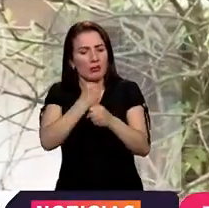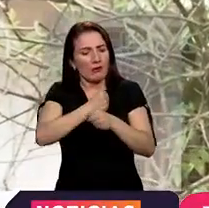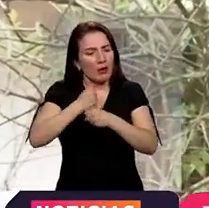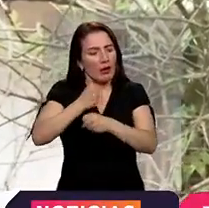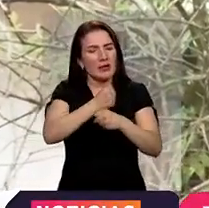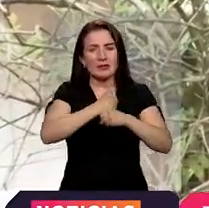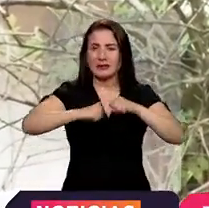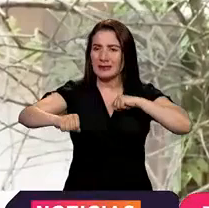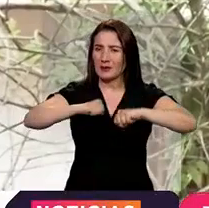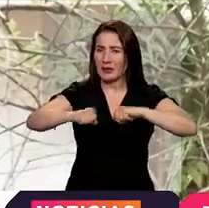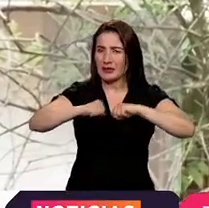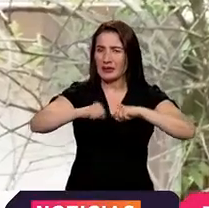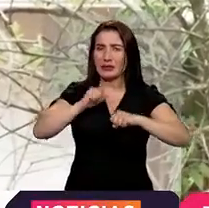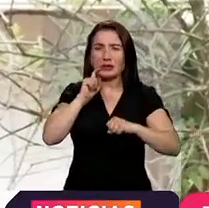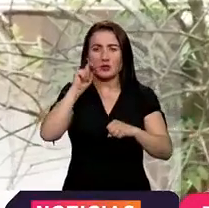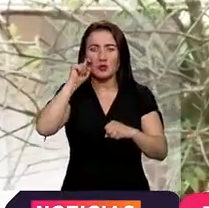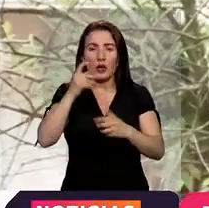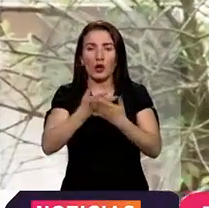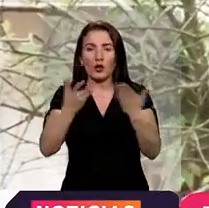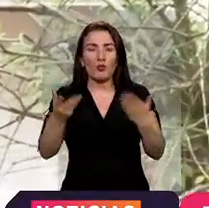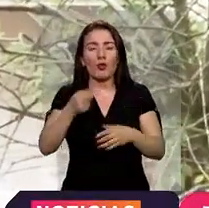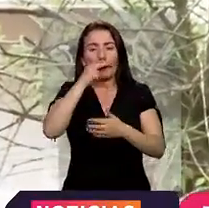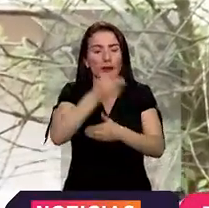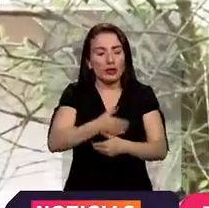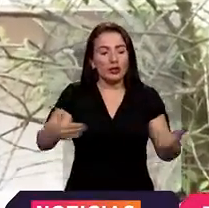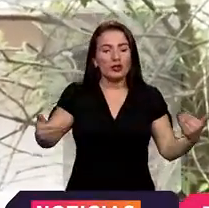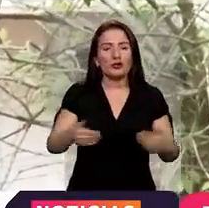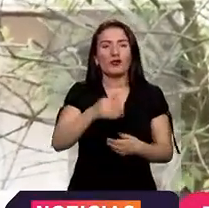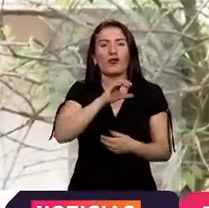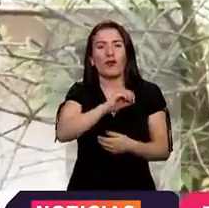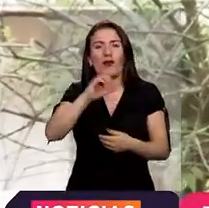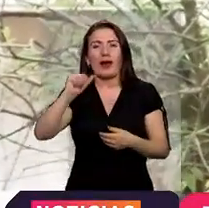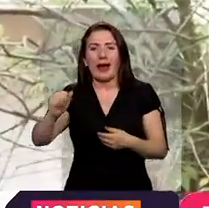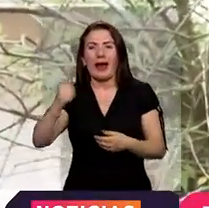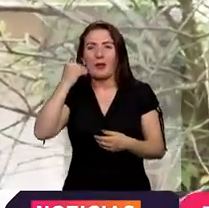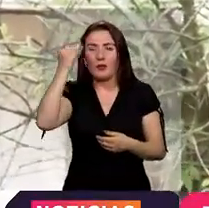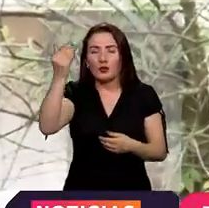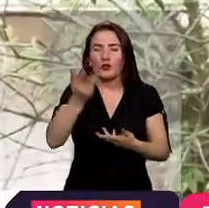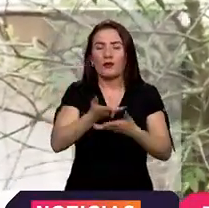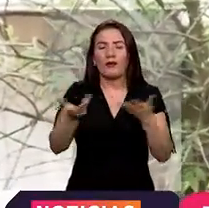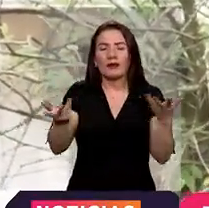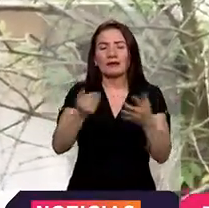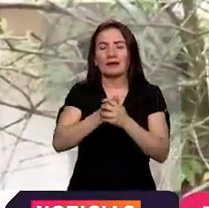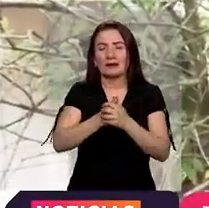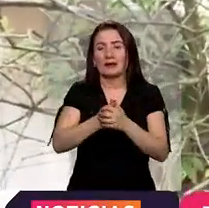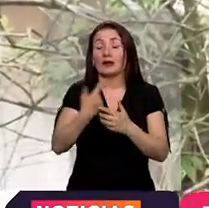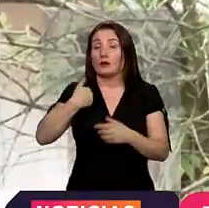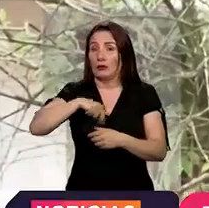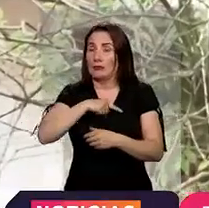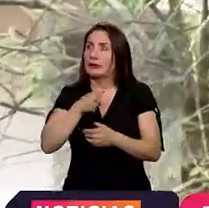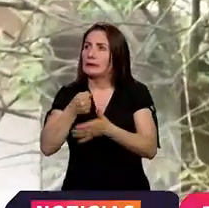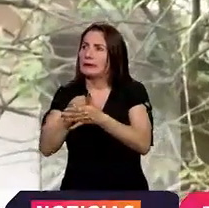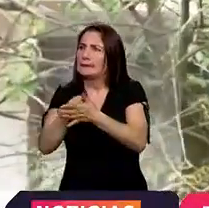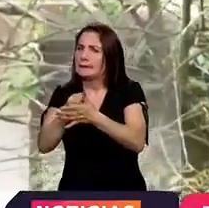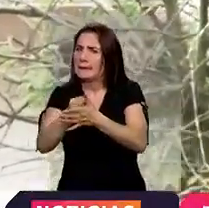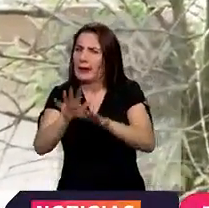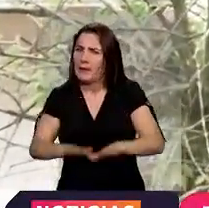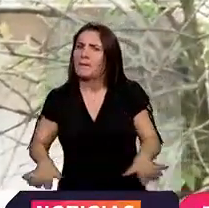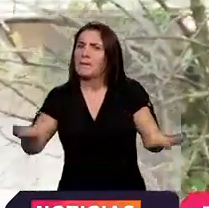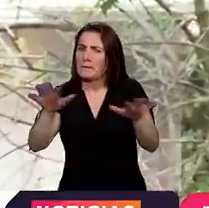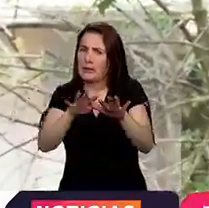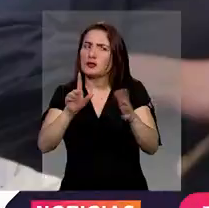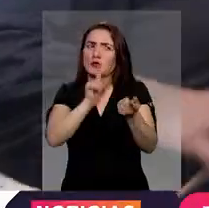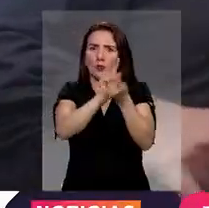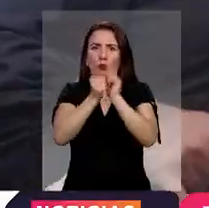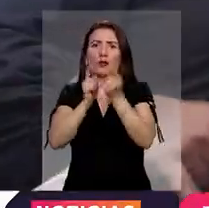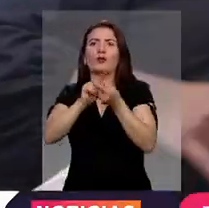en actividades sexuales pagas, los niños, las niñas, los adultos mayores, hemos sido un espacio para el encuentro